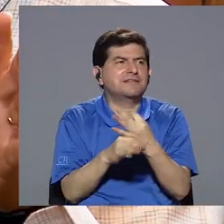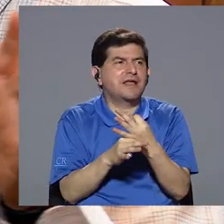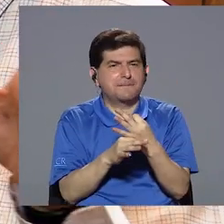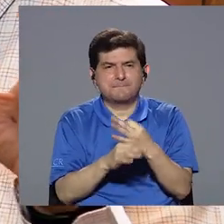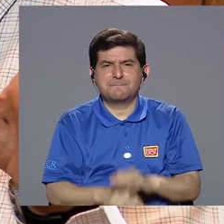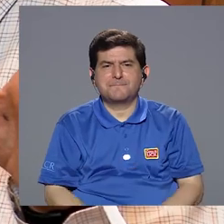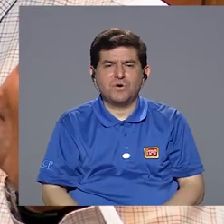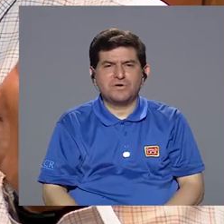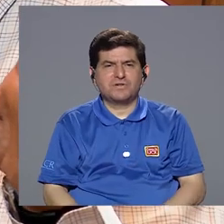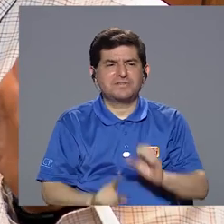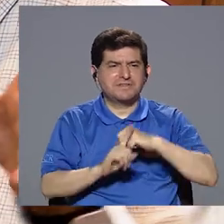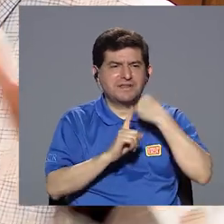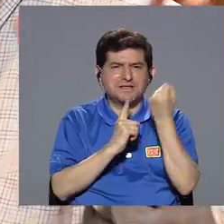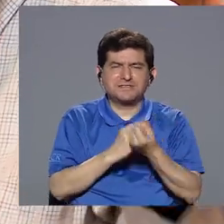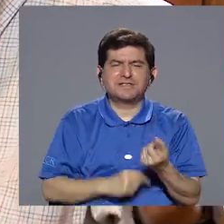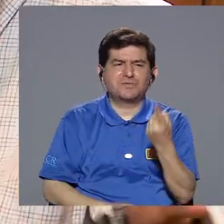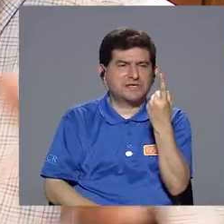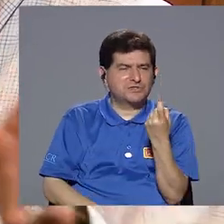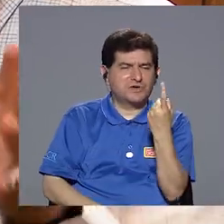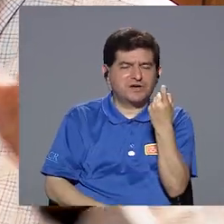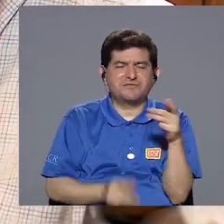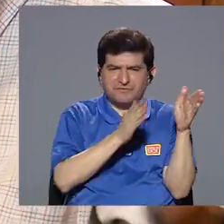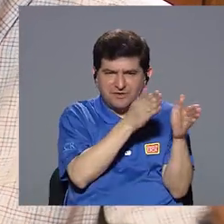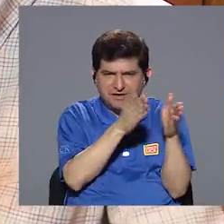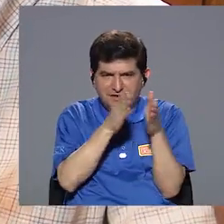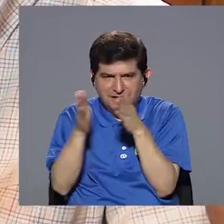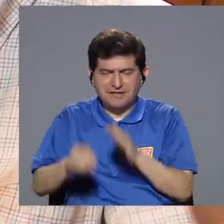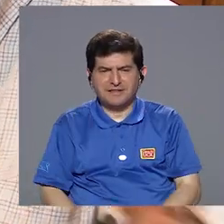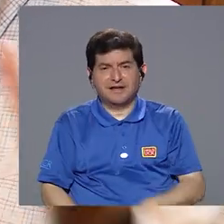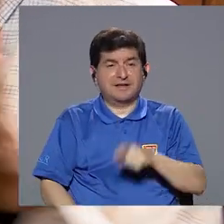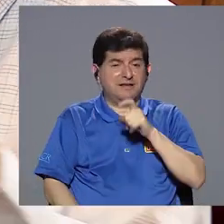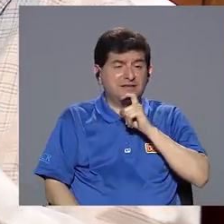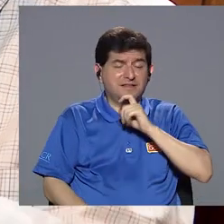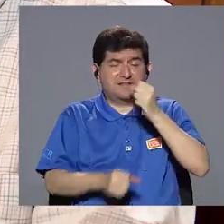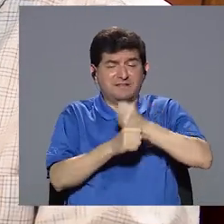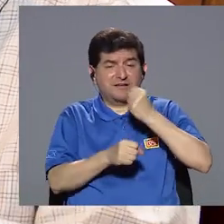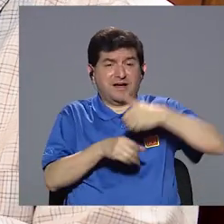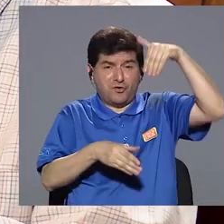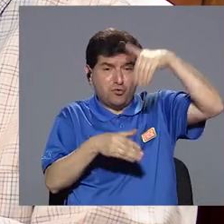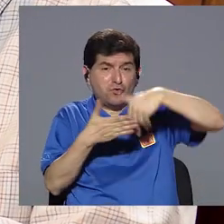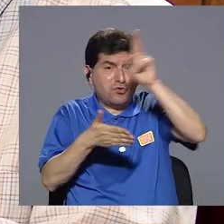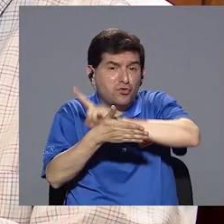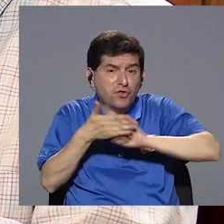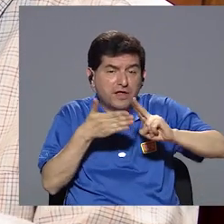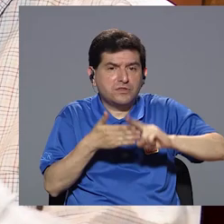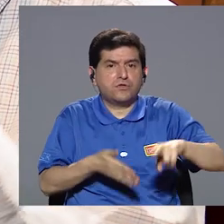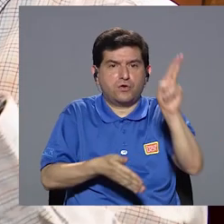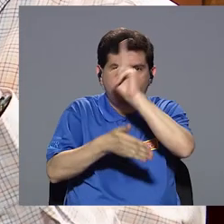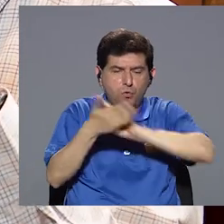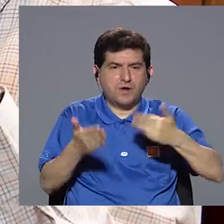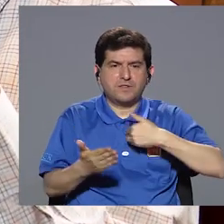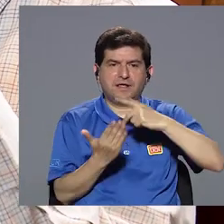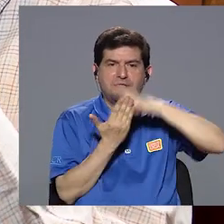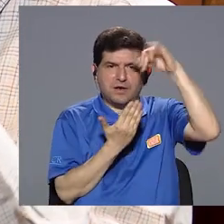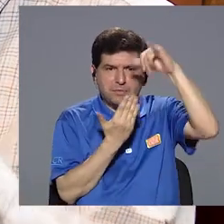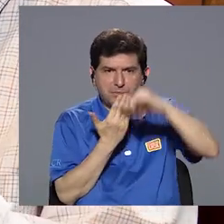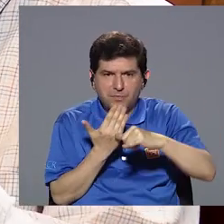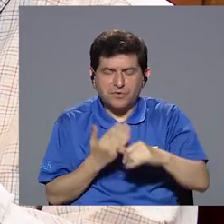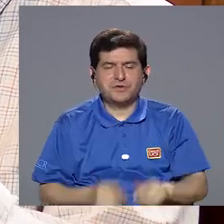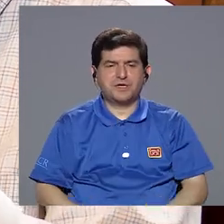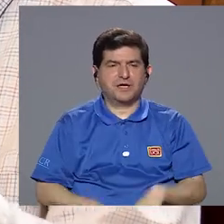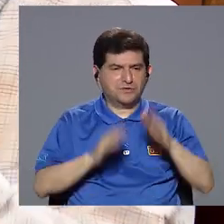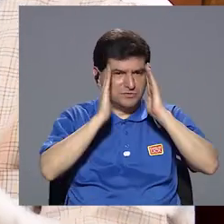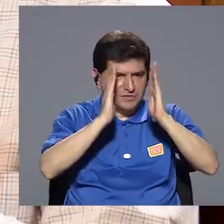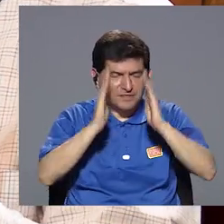tipo de deficiencia en su formación previa que les dificulte el trabajo en la universidad que la universidad tenga